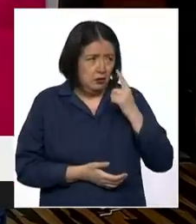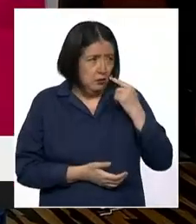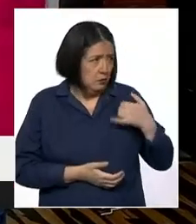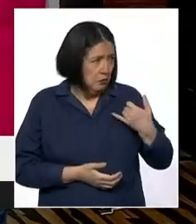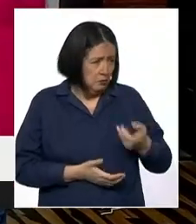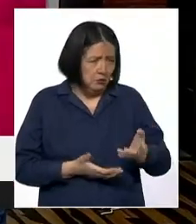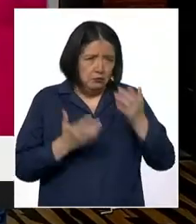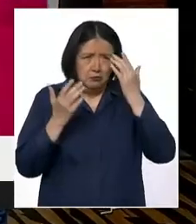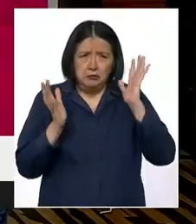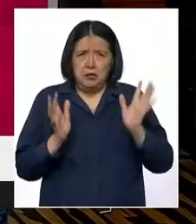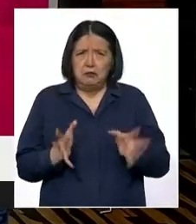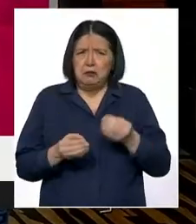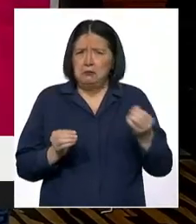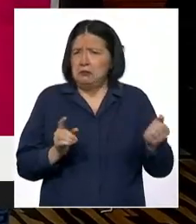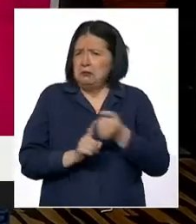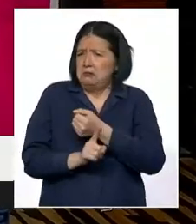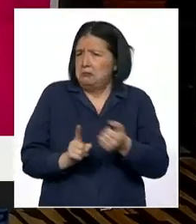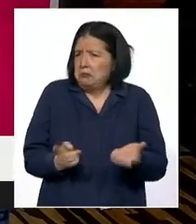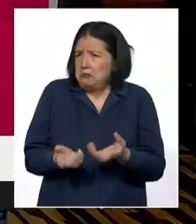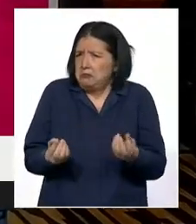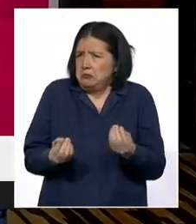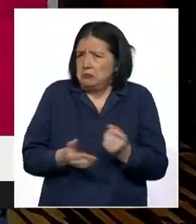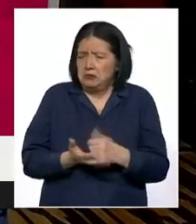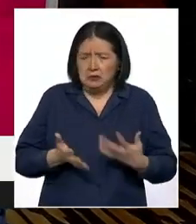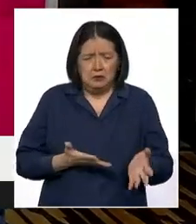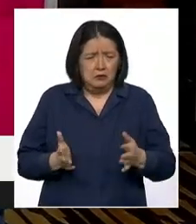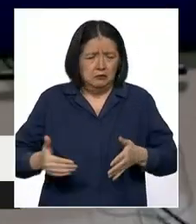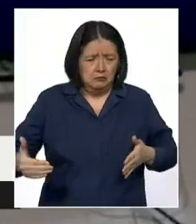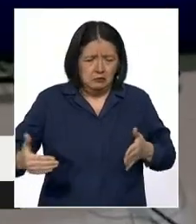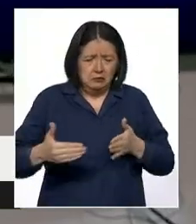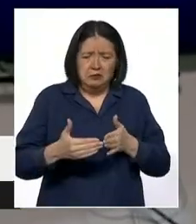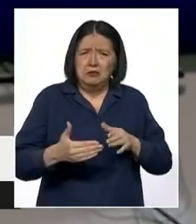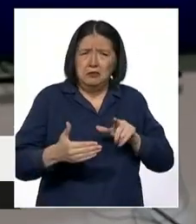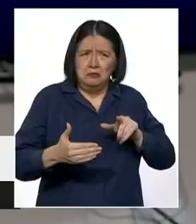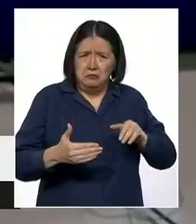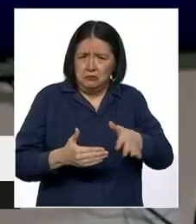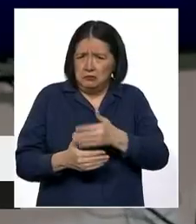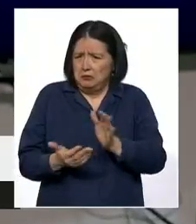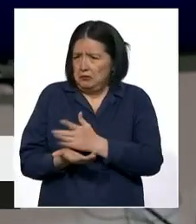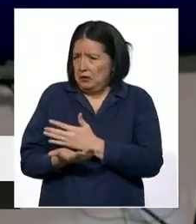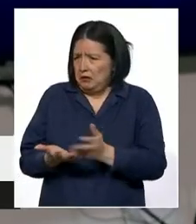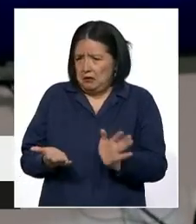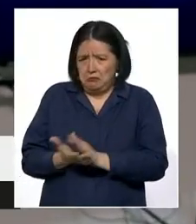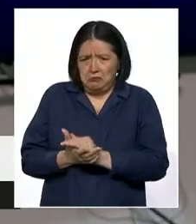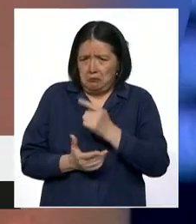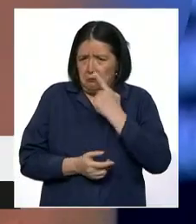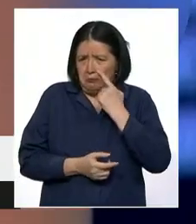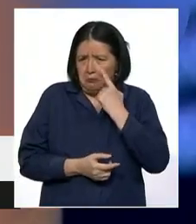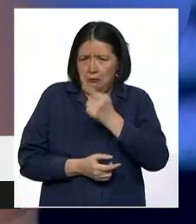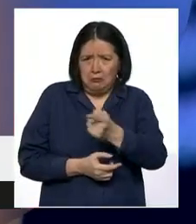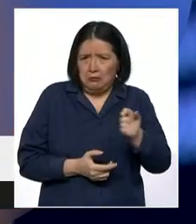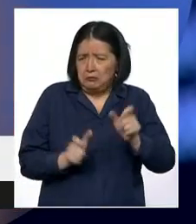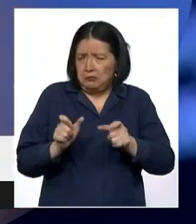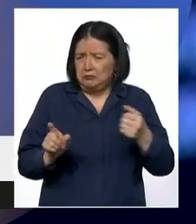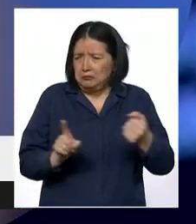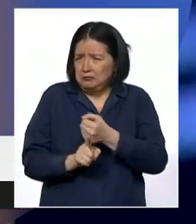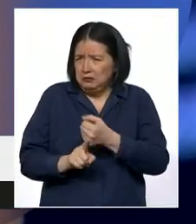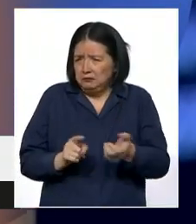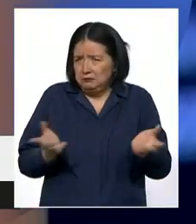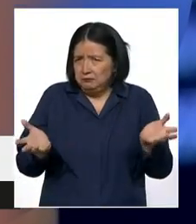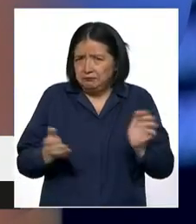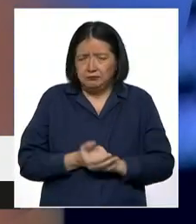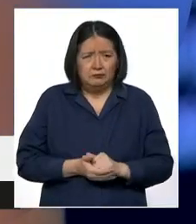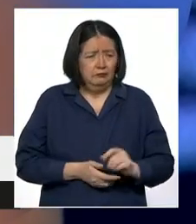que ocurrió entre la avenida El Sol y la avenida La Molina, pues según indica, ninguno de sus amigos conocían a los agresores. Tampoco